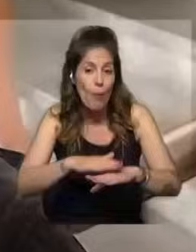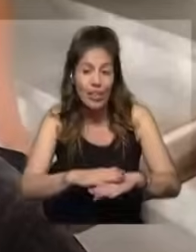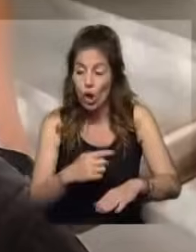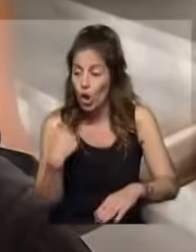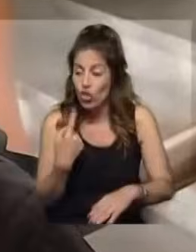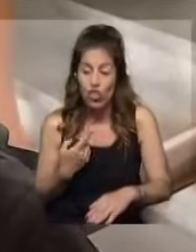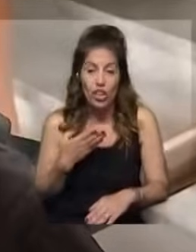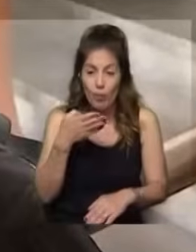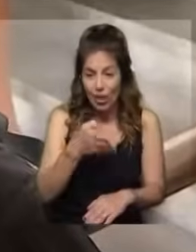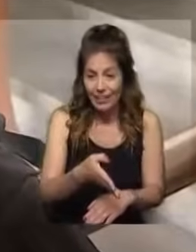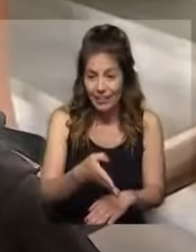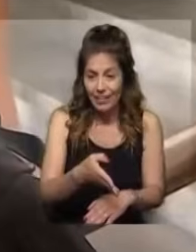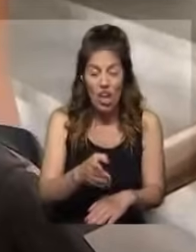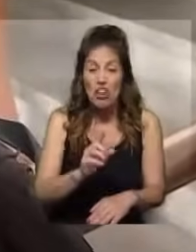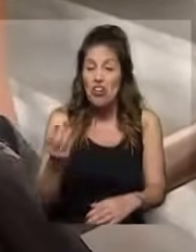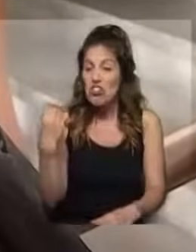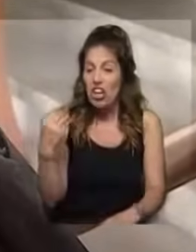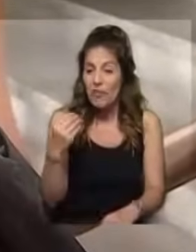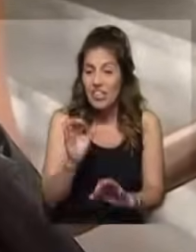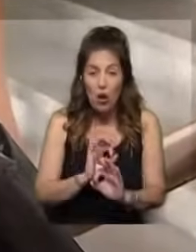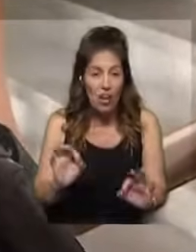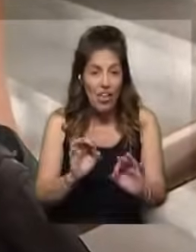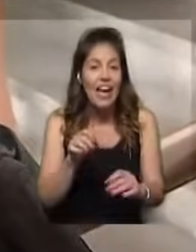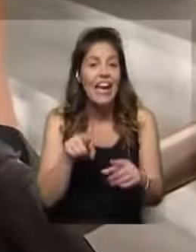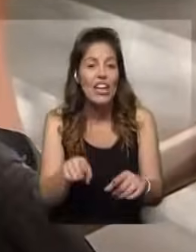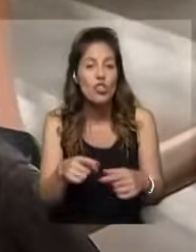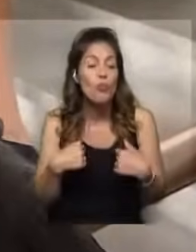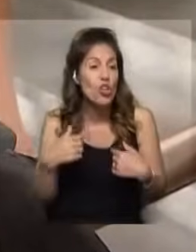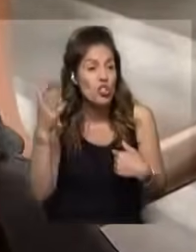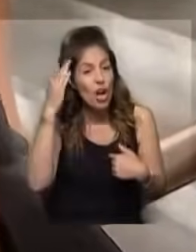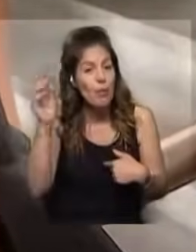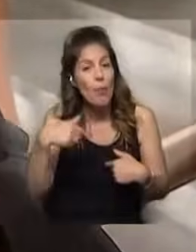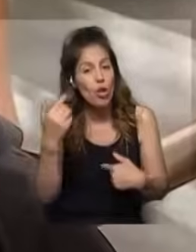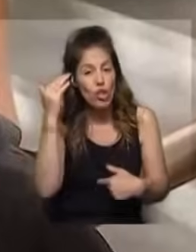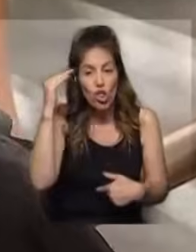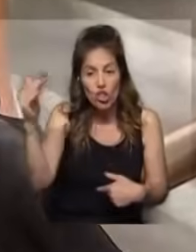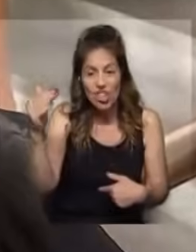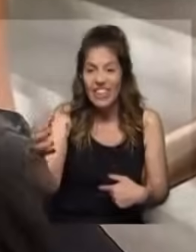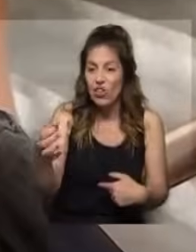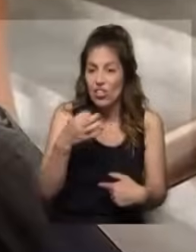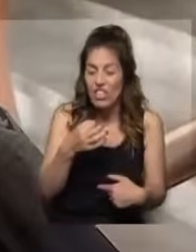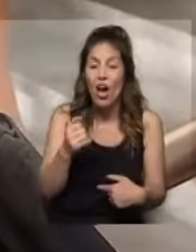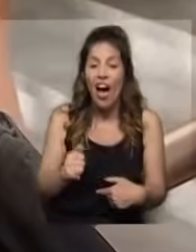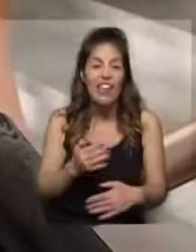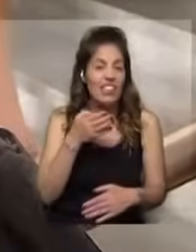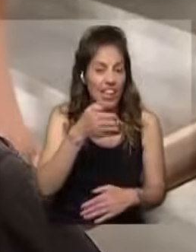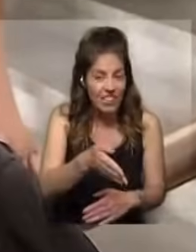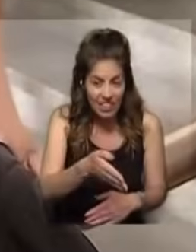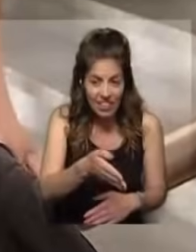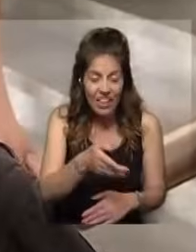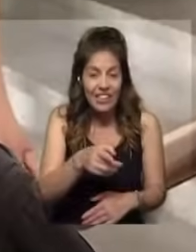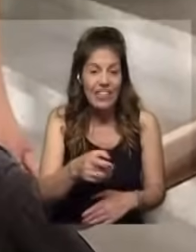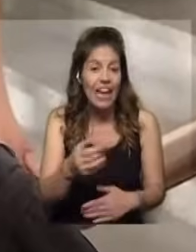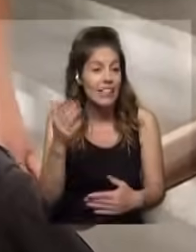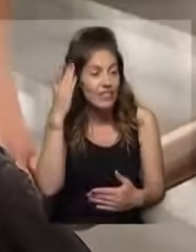tenemos que asistir no nos han comunicado Y eso ha sido porque nos hemos enterado por otros docentes que nos han dicho hay que ir y de esa de esa manera